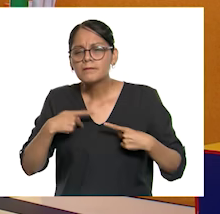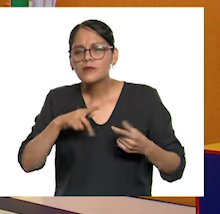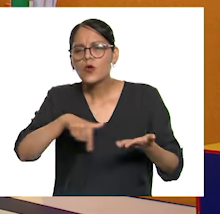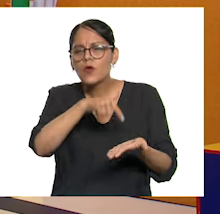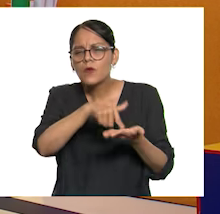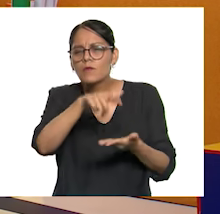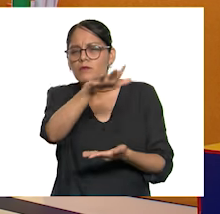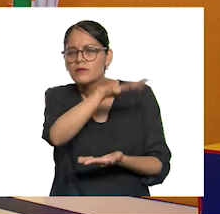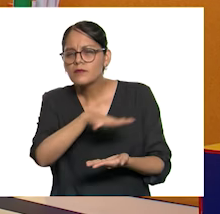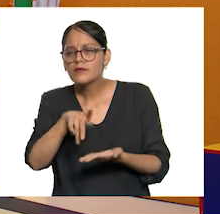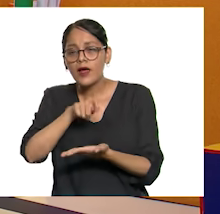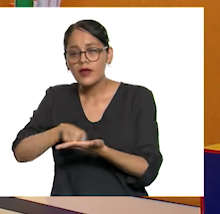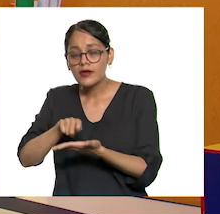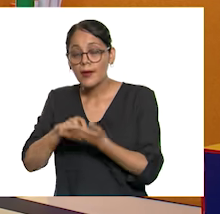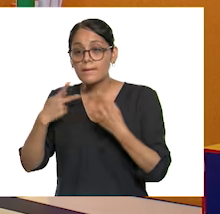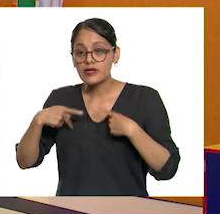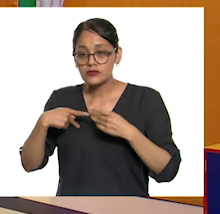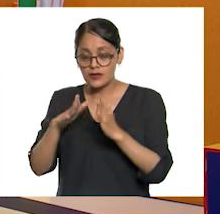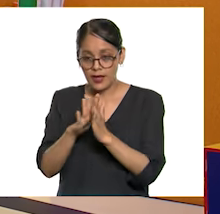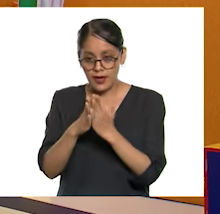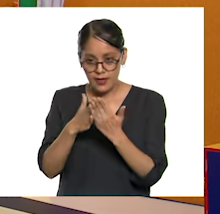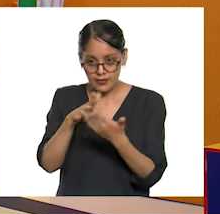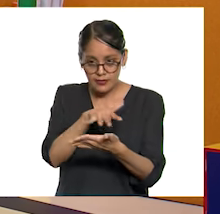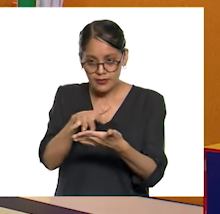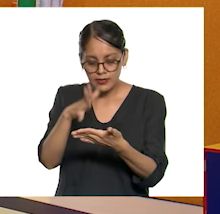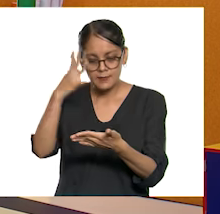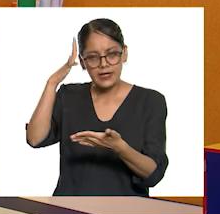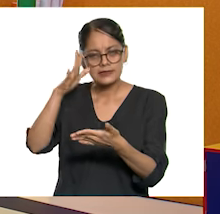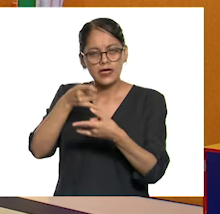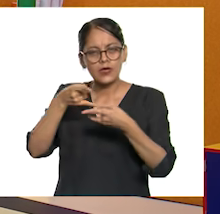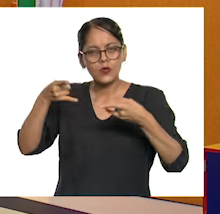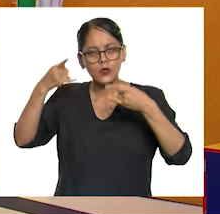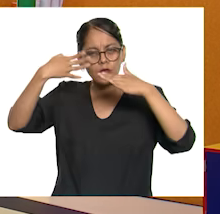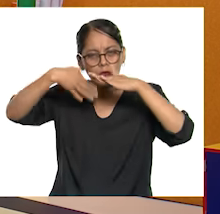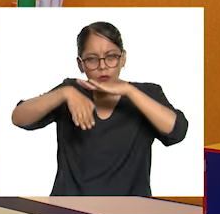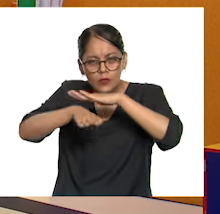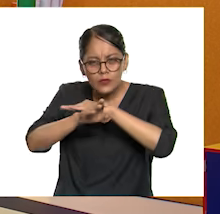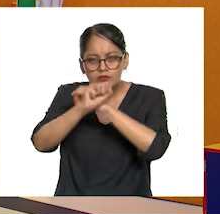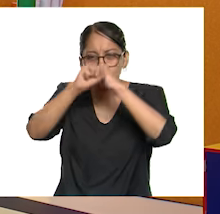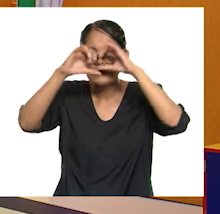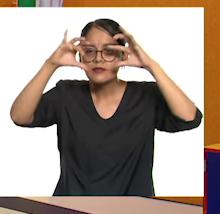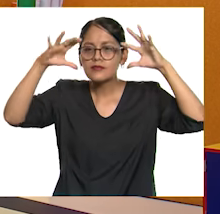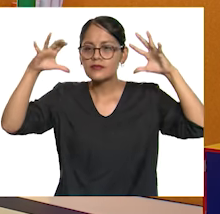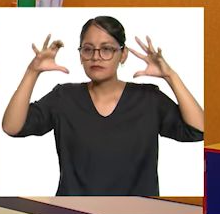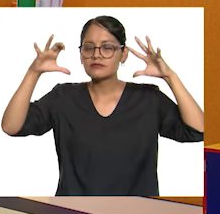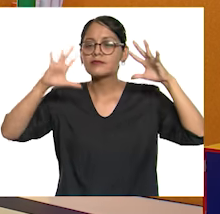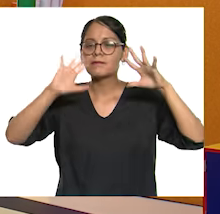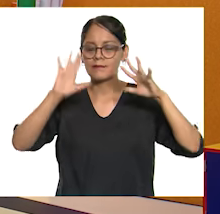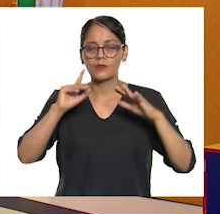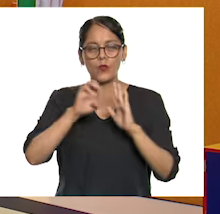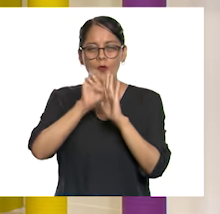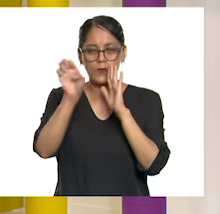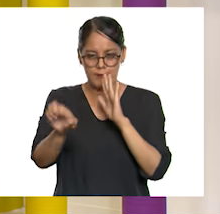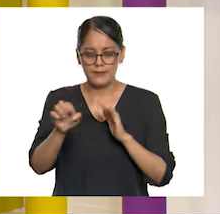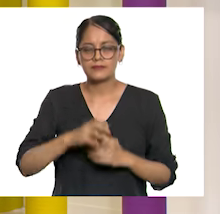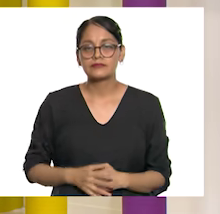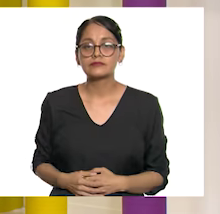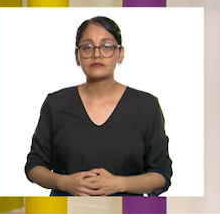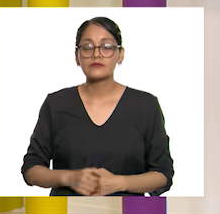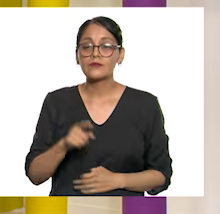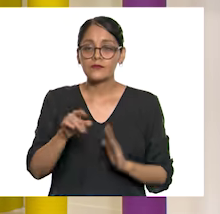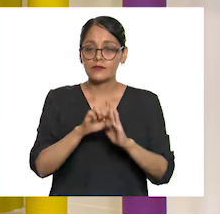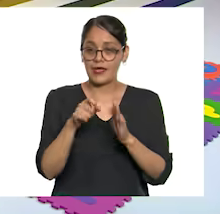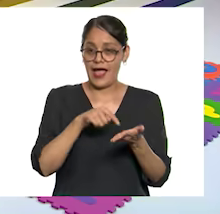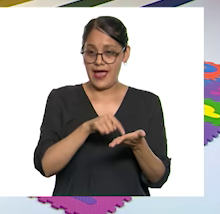al lector a entrar en la trama, a entrar al cuento, la historia, involucrarnos con ellos. Por ejemplo, no